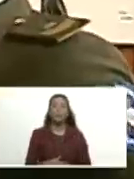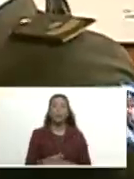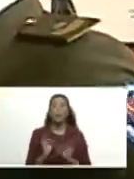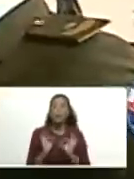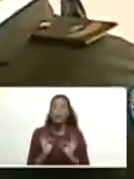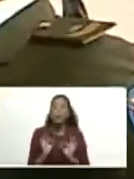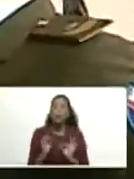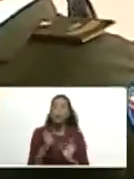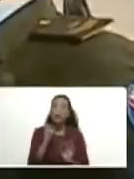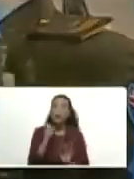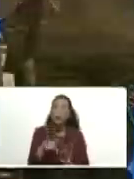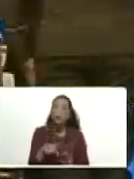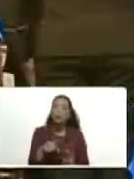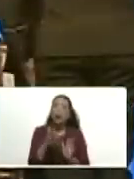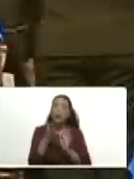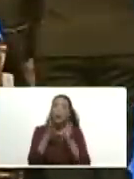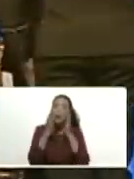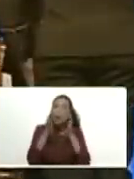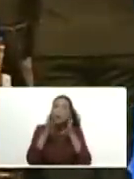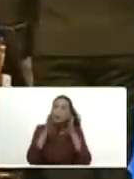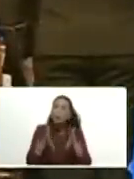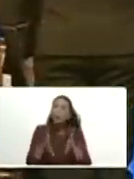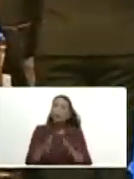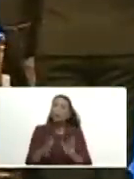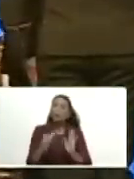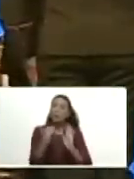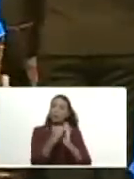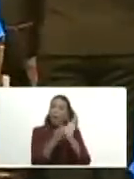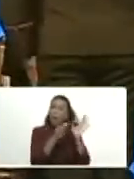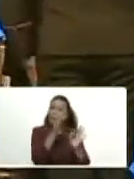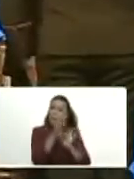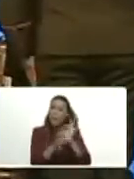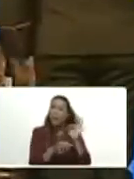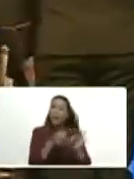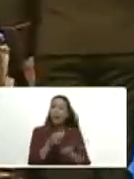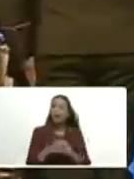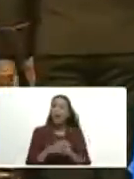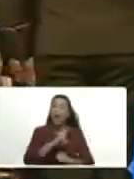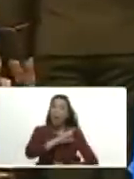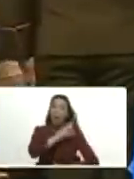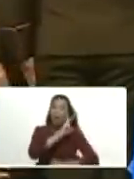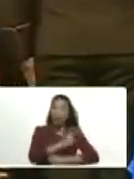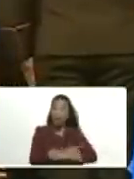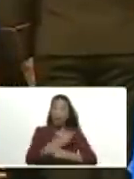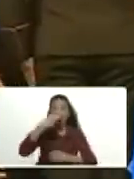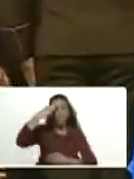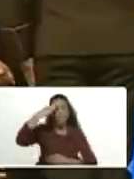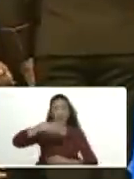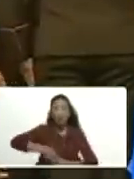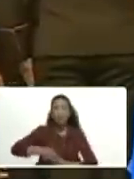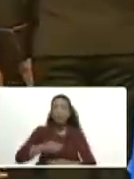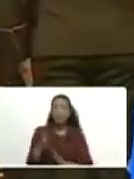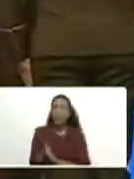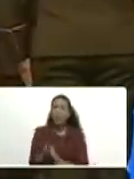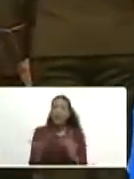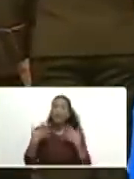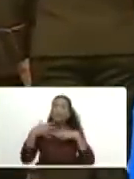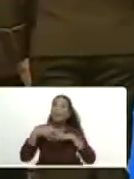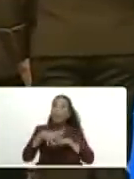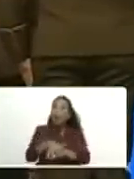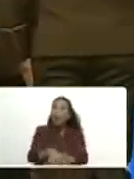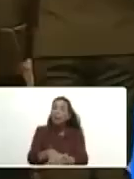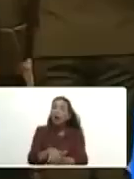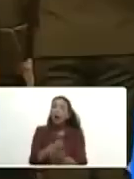Precisamente podemos comentarles además que la Fuerza Armada Nacional Bolivariana está integrada